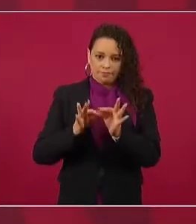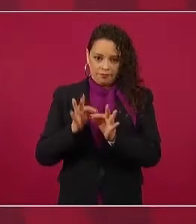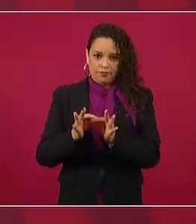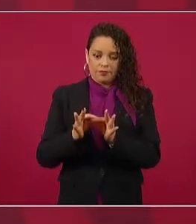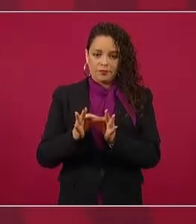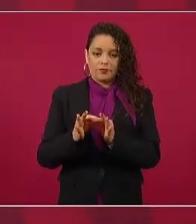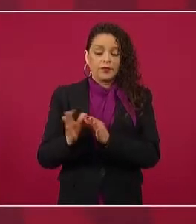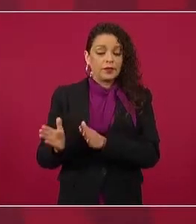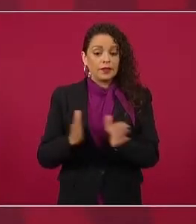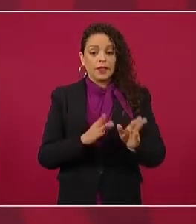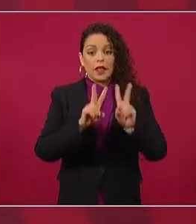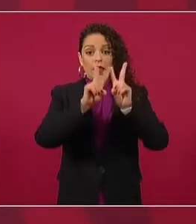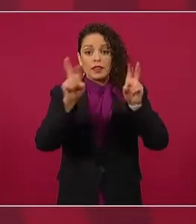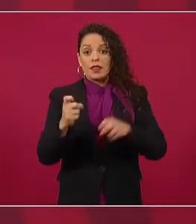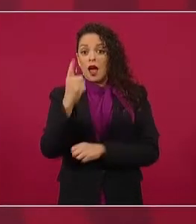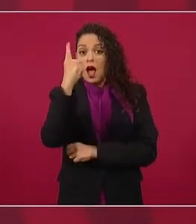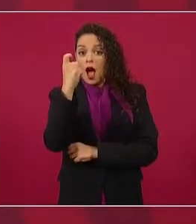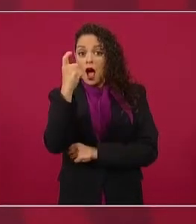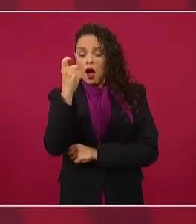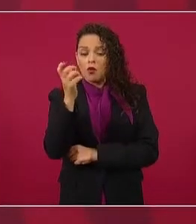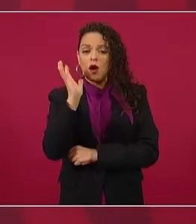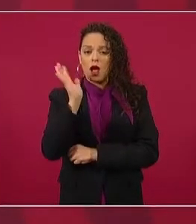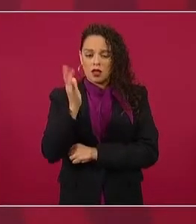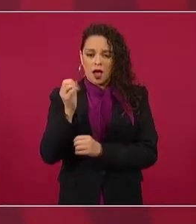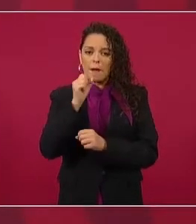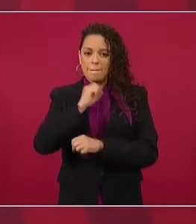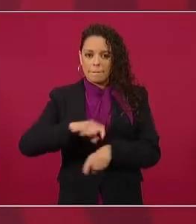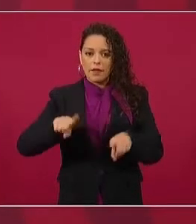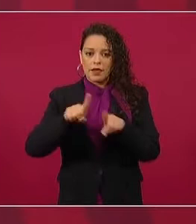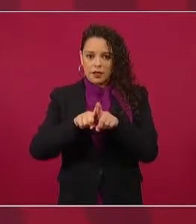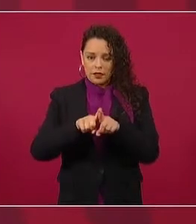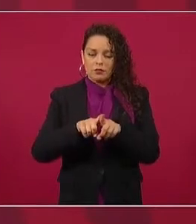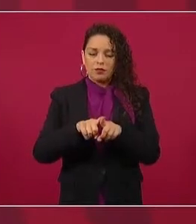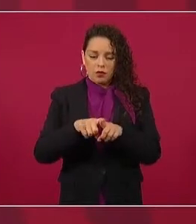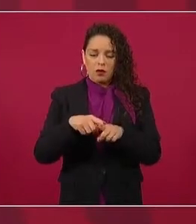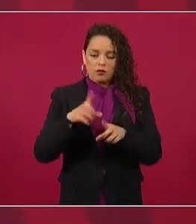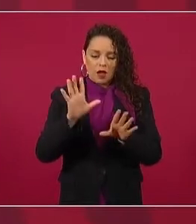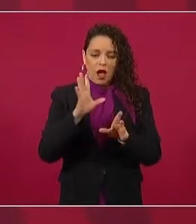agua en el caso de Cananea.